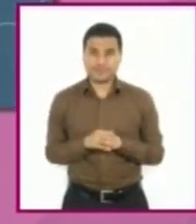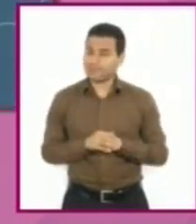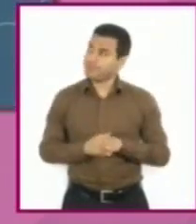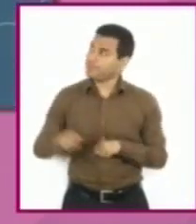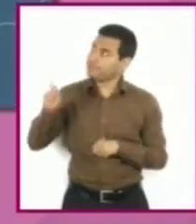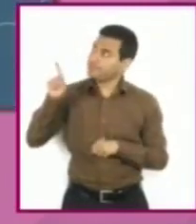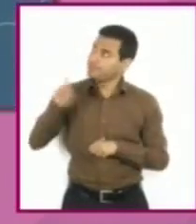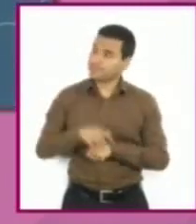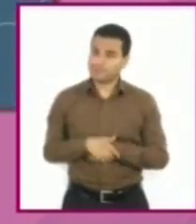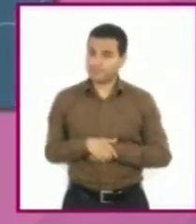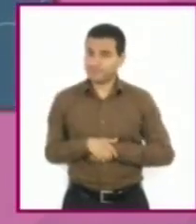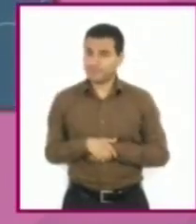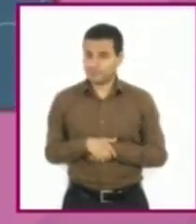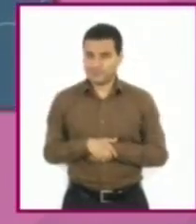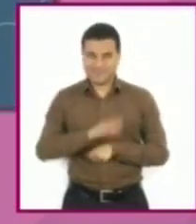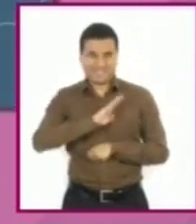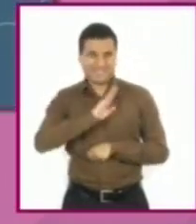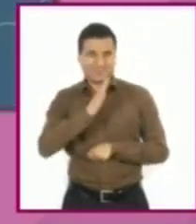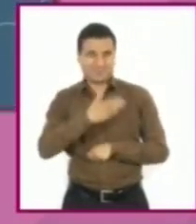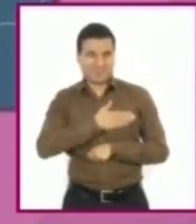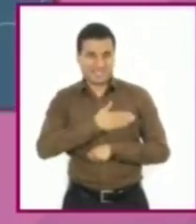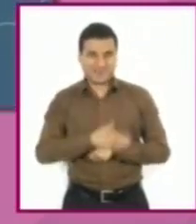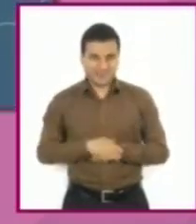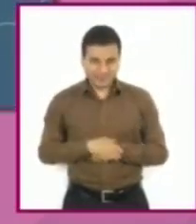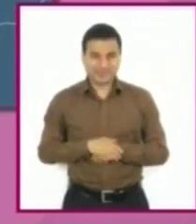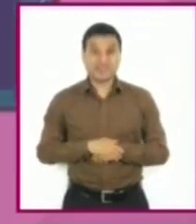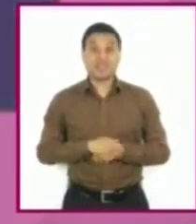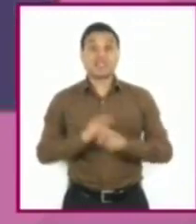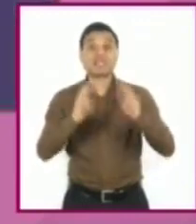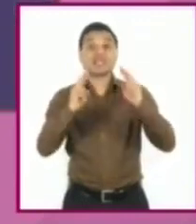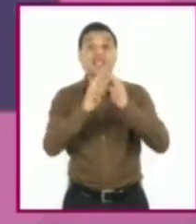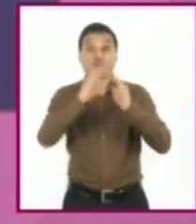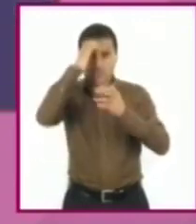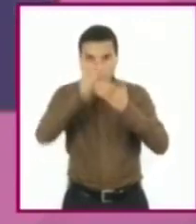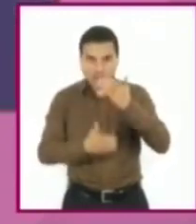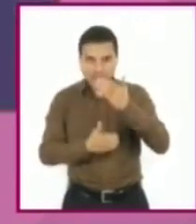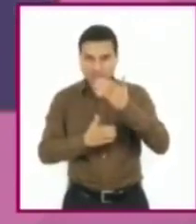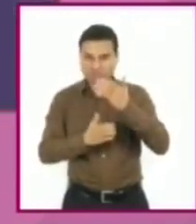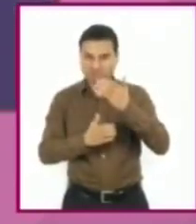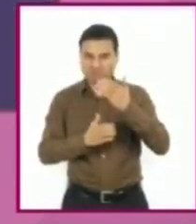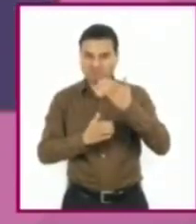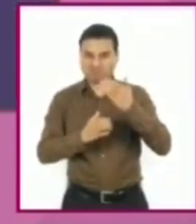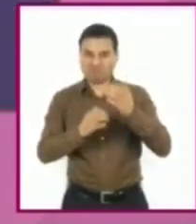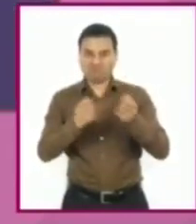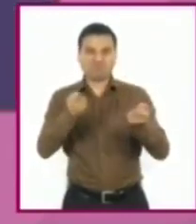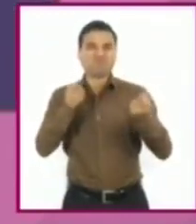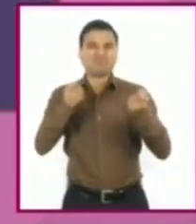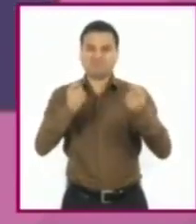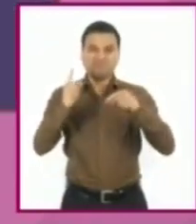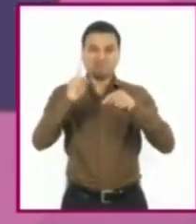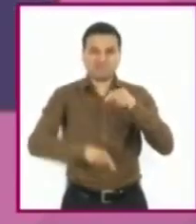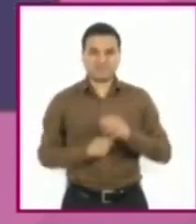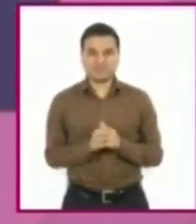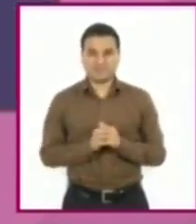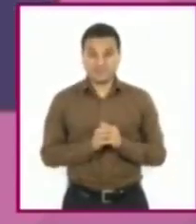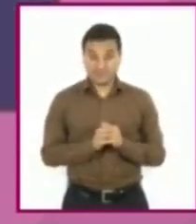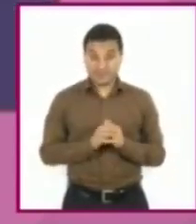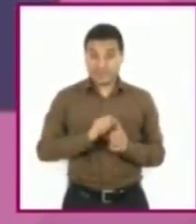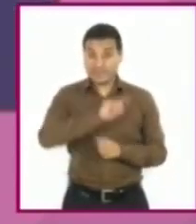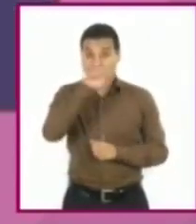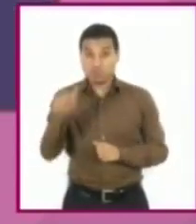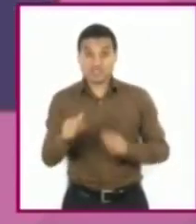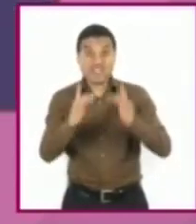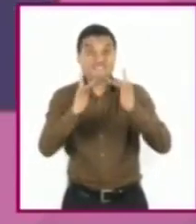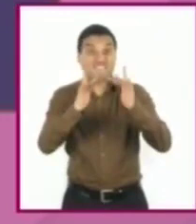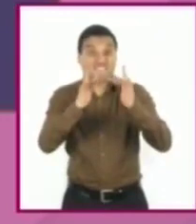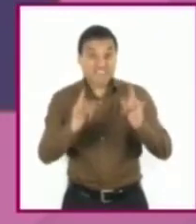de España, por su parte, limitó el poder de la Iglesia. Cuando estalló la Revolución en Francia, los déspotas ilustrados detuvieron